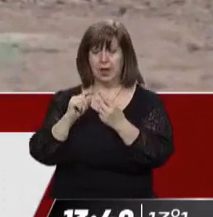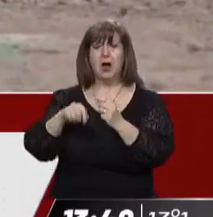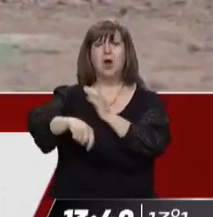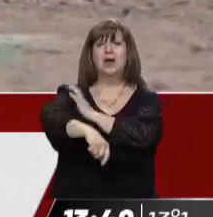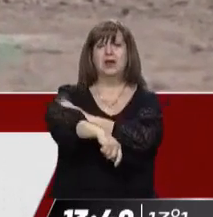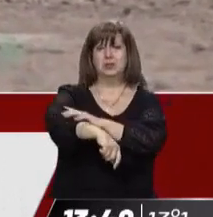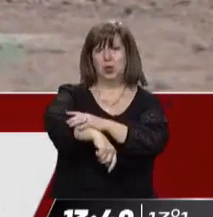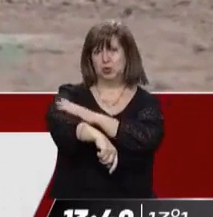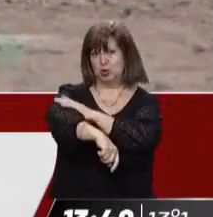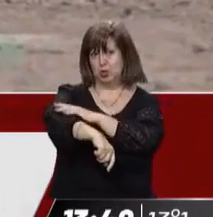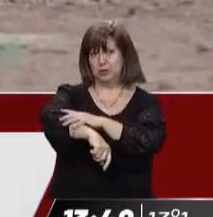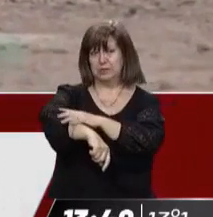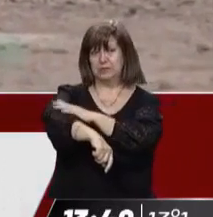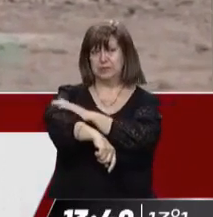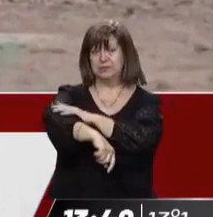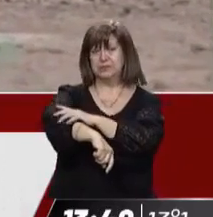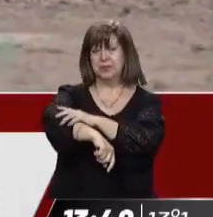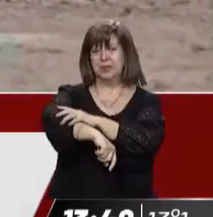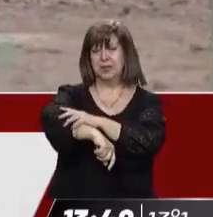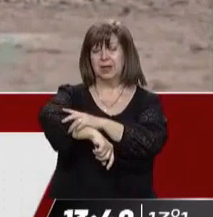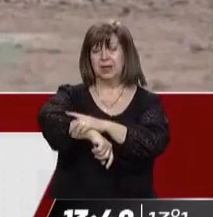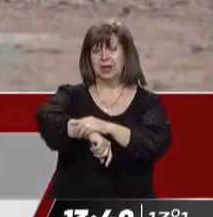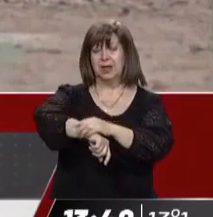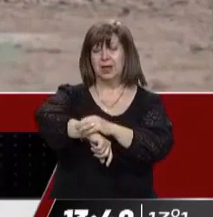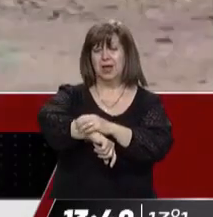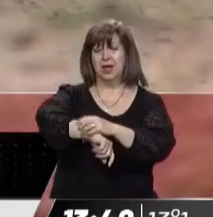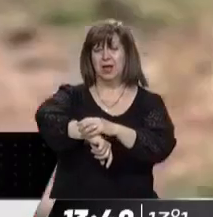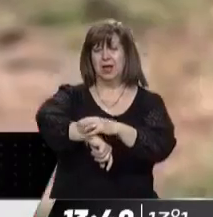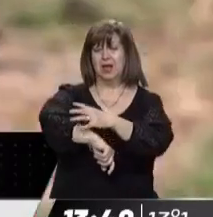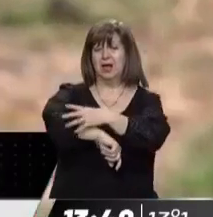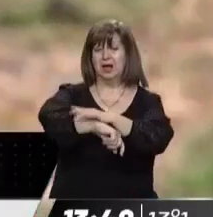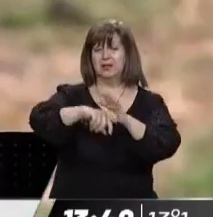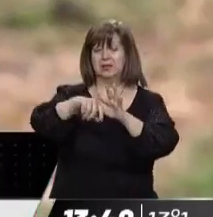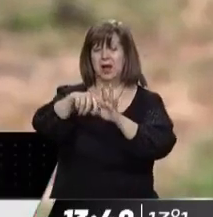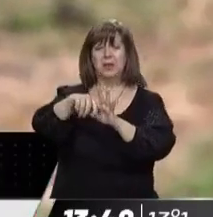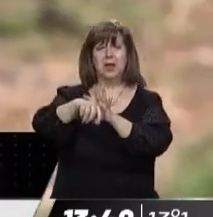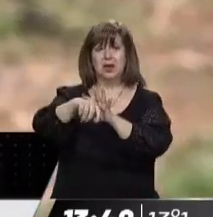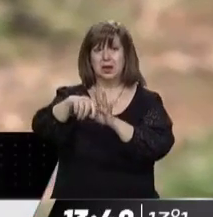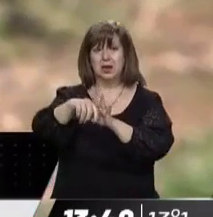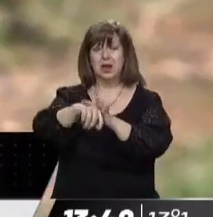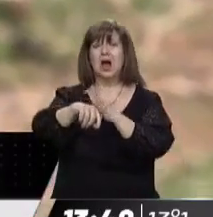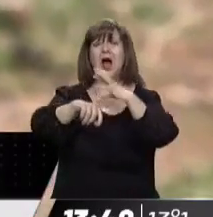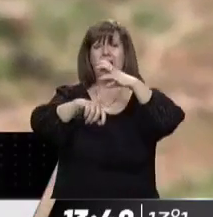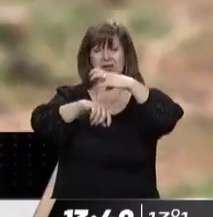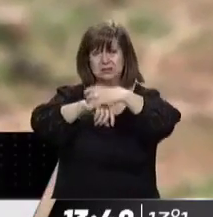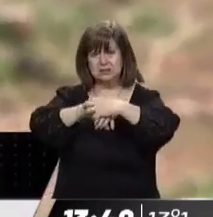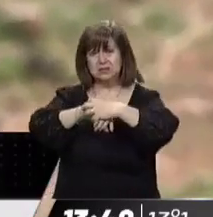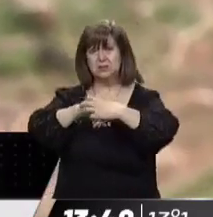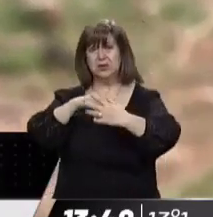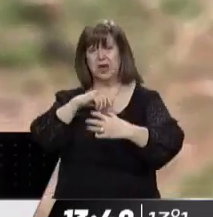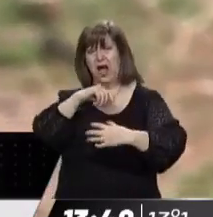tenés y claro acá me rompieron los músculos y acá Bueno también me mordió me